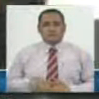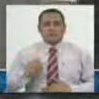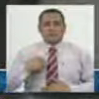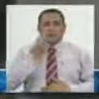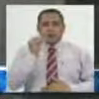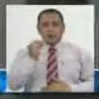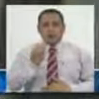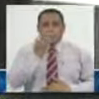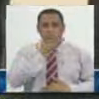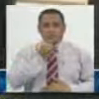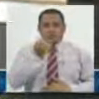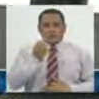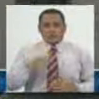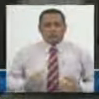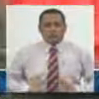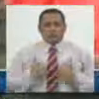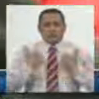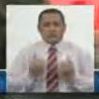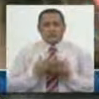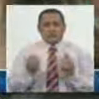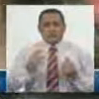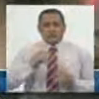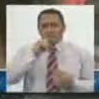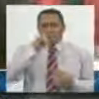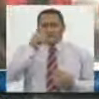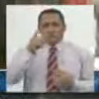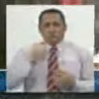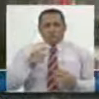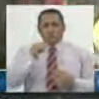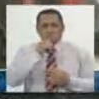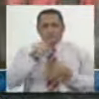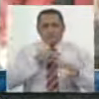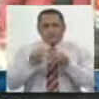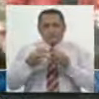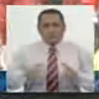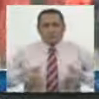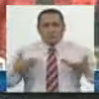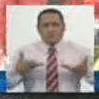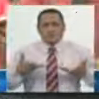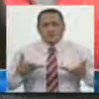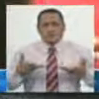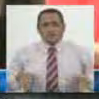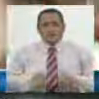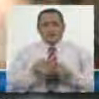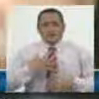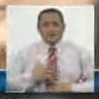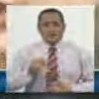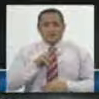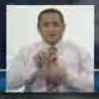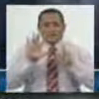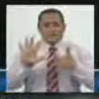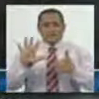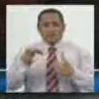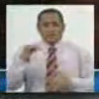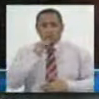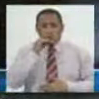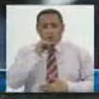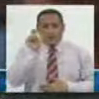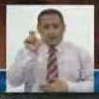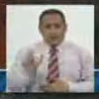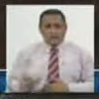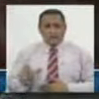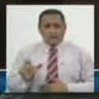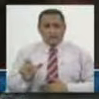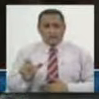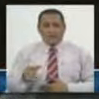Joven, bella y con una vida llena de lujos que ahora no puede ostentar tras las rejas. A sus 26 años, Catiusca del